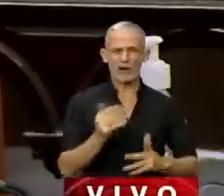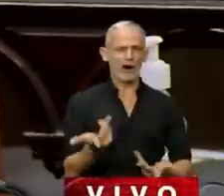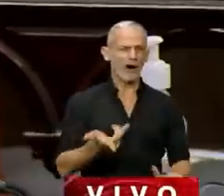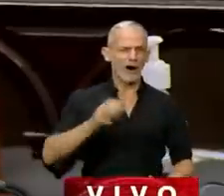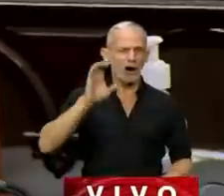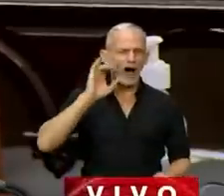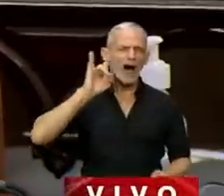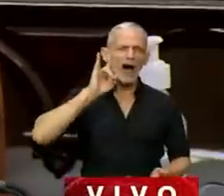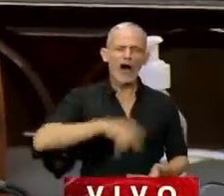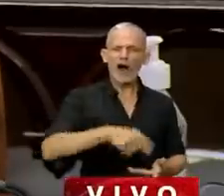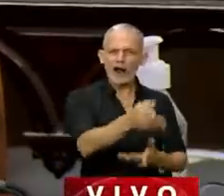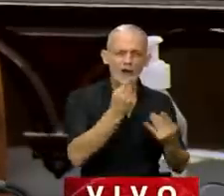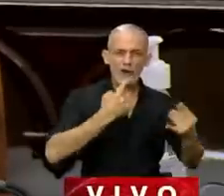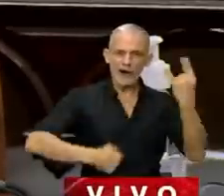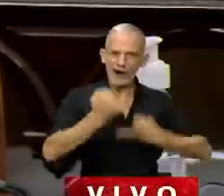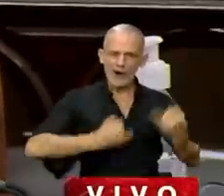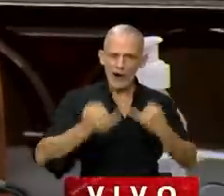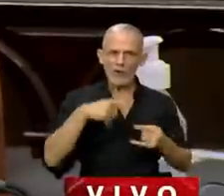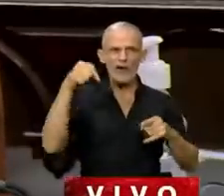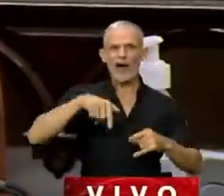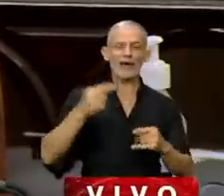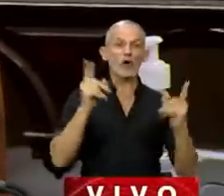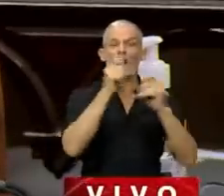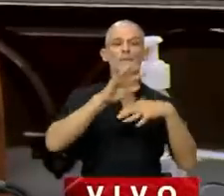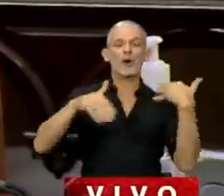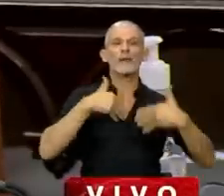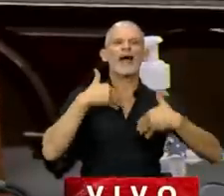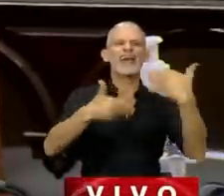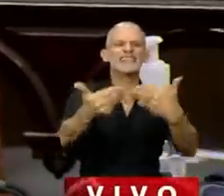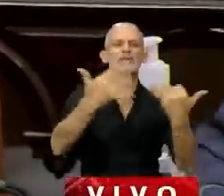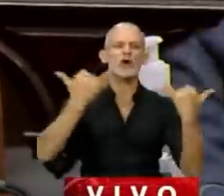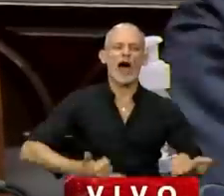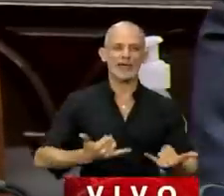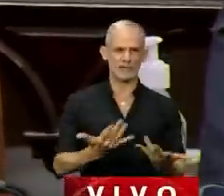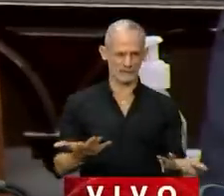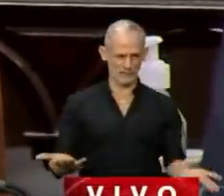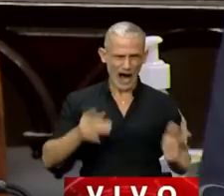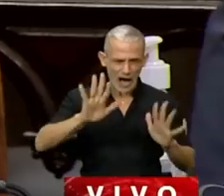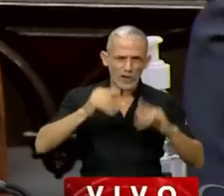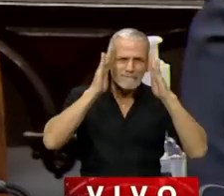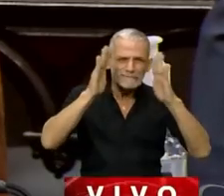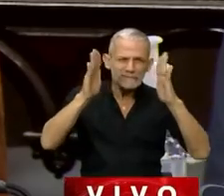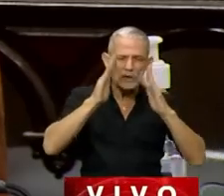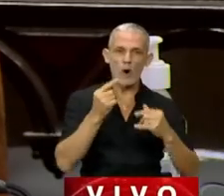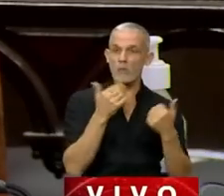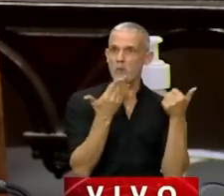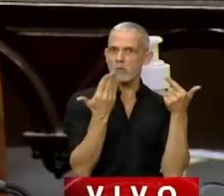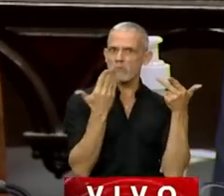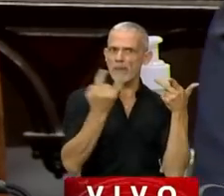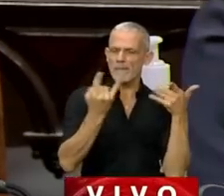cinismo con el que nos dicen que esto es una crisis de crecimiento y aturde la obsesión por sostener un